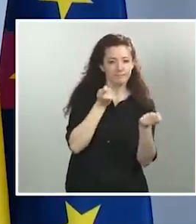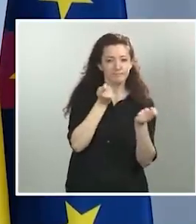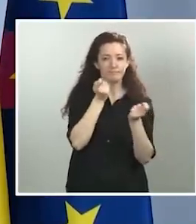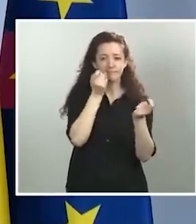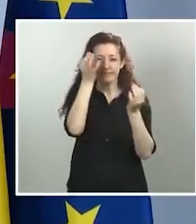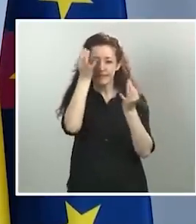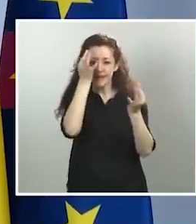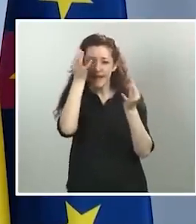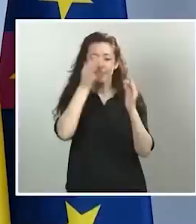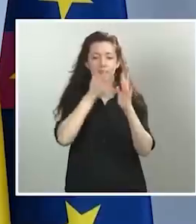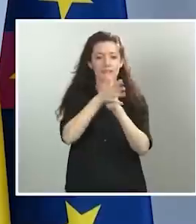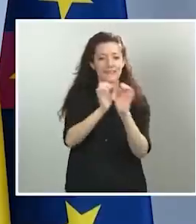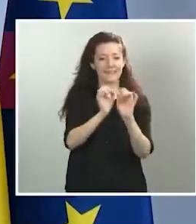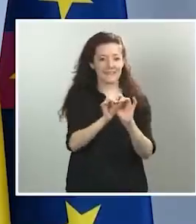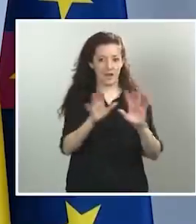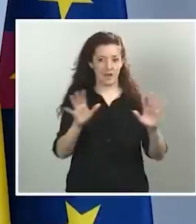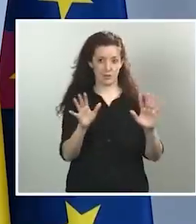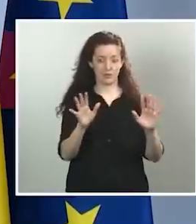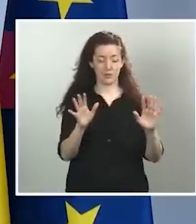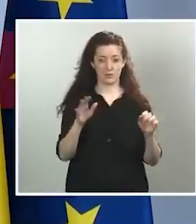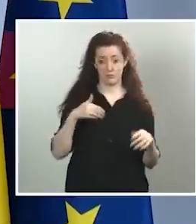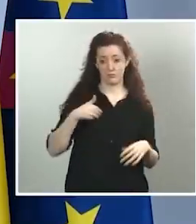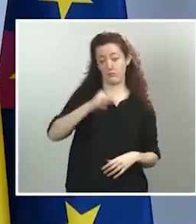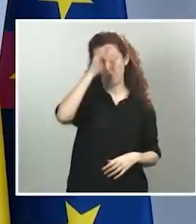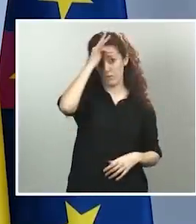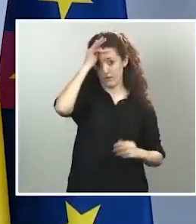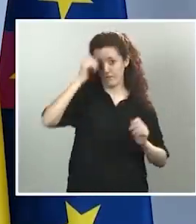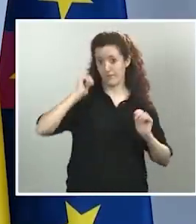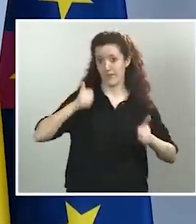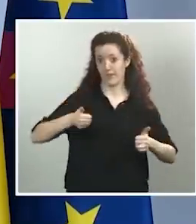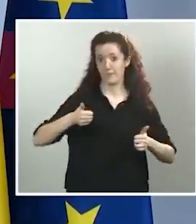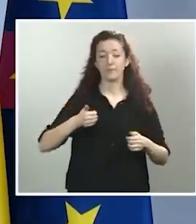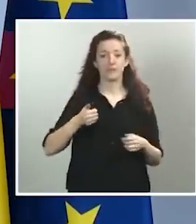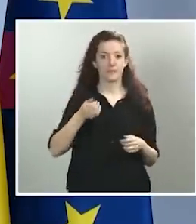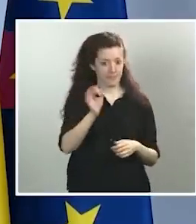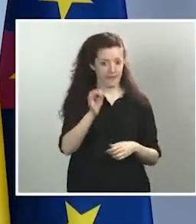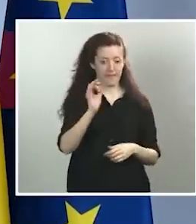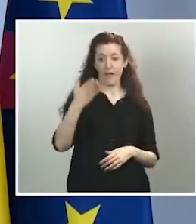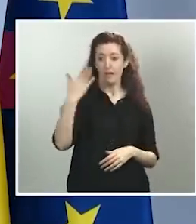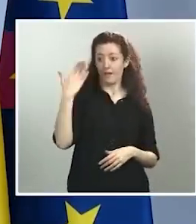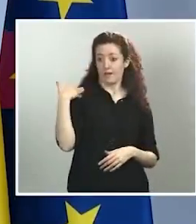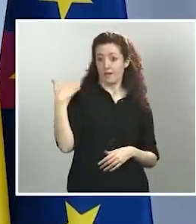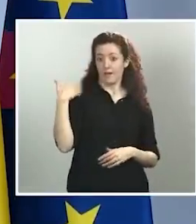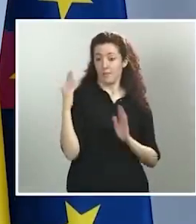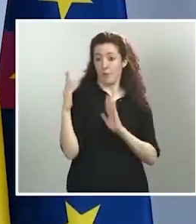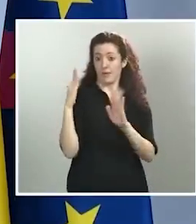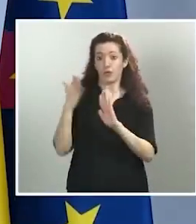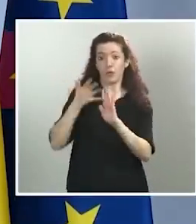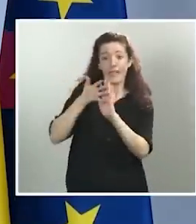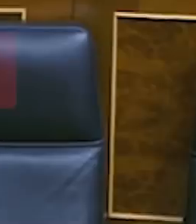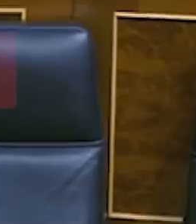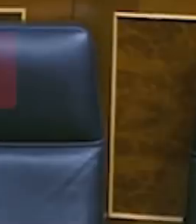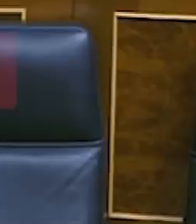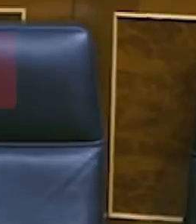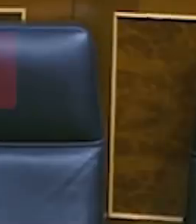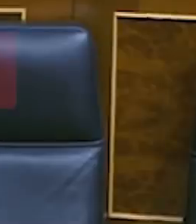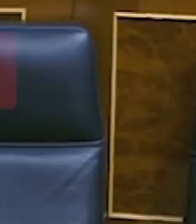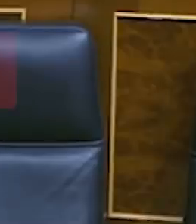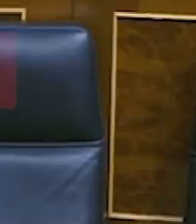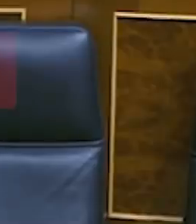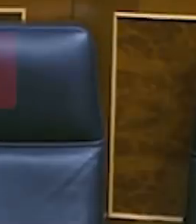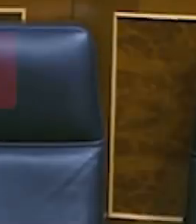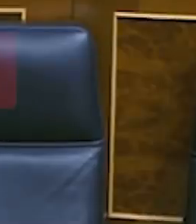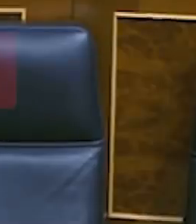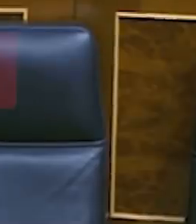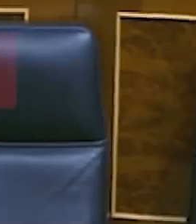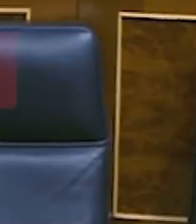Y cuando la portavoz del gobierno da cuenta de las decisiones que ha tomado el Consejo de